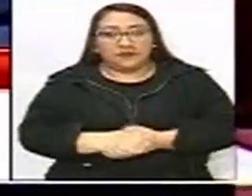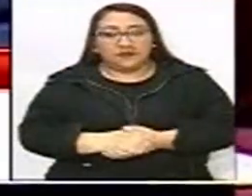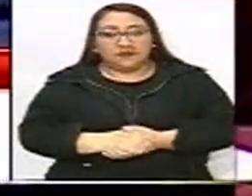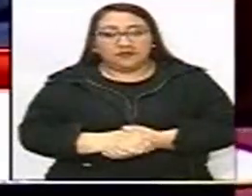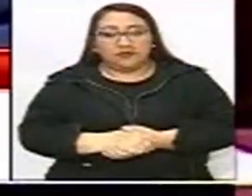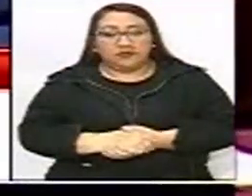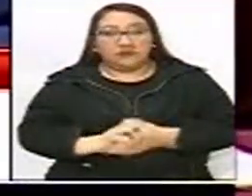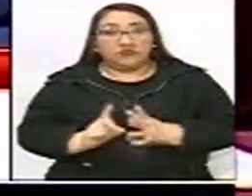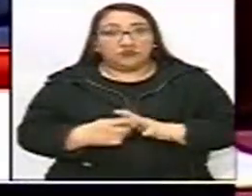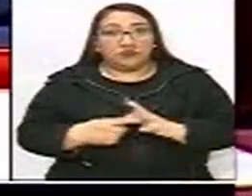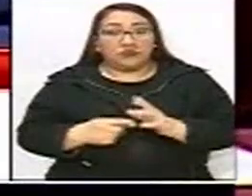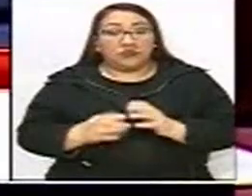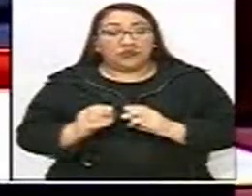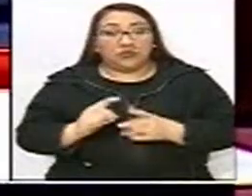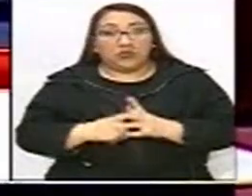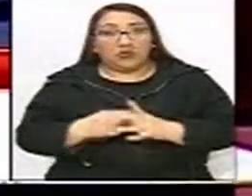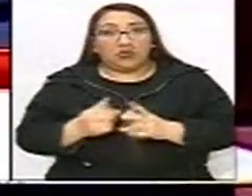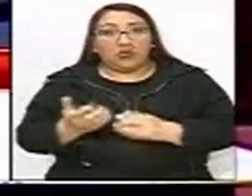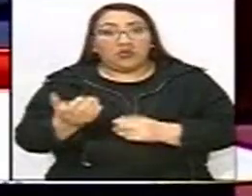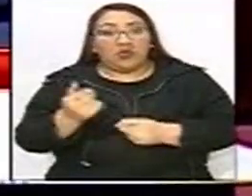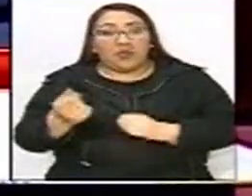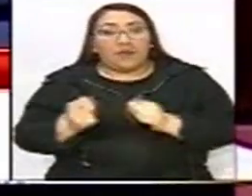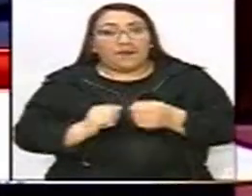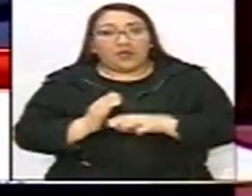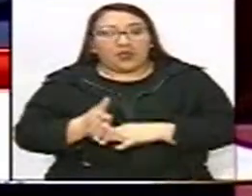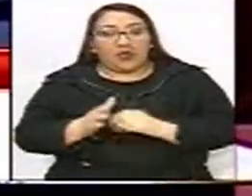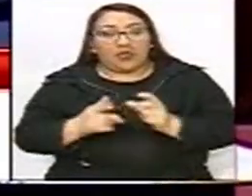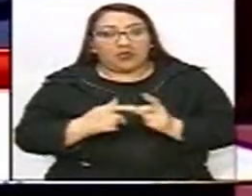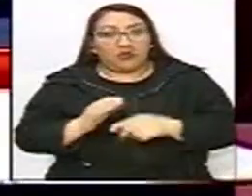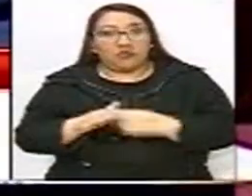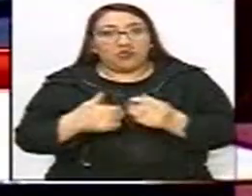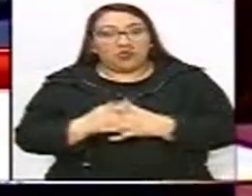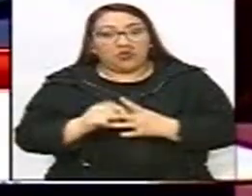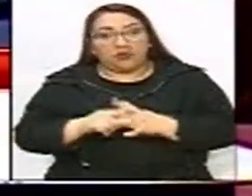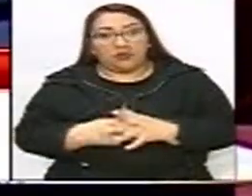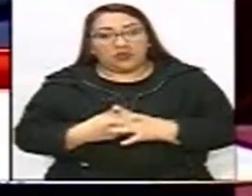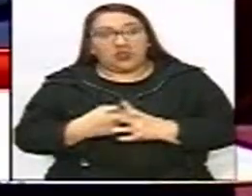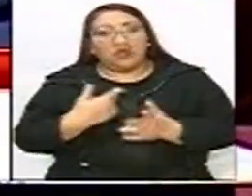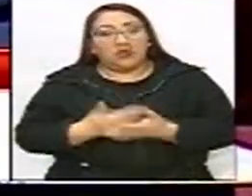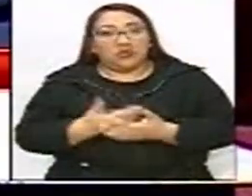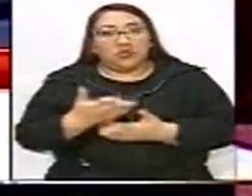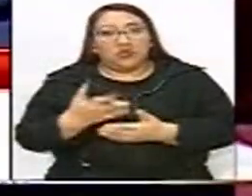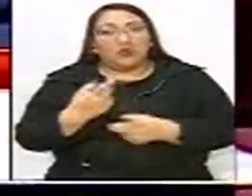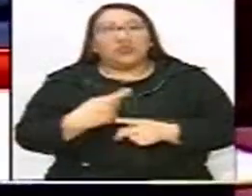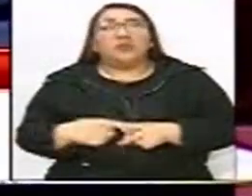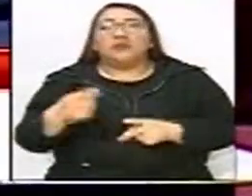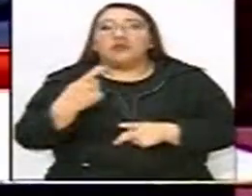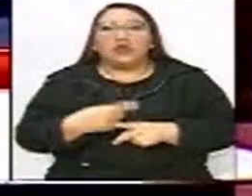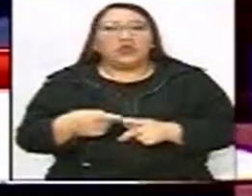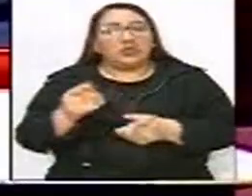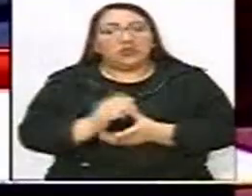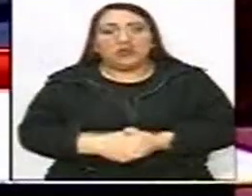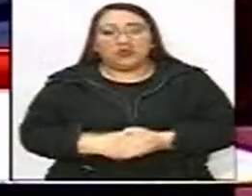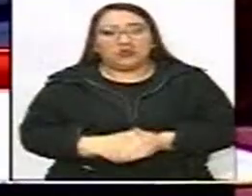a cobrarse peaje por ese carril. Todo eso entonces empieza a suscitar una